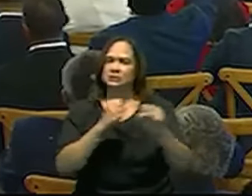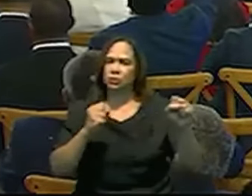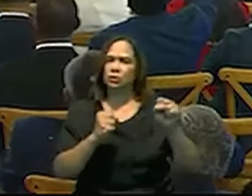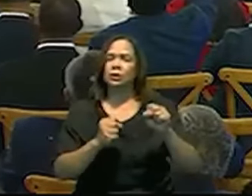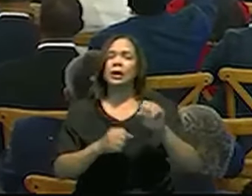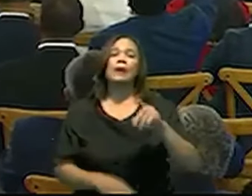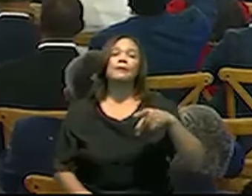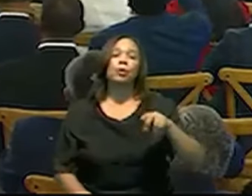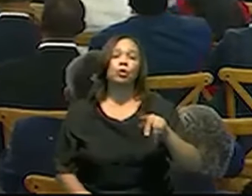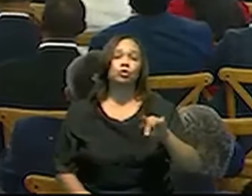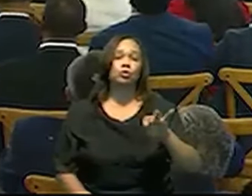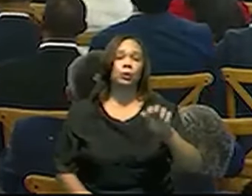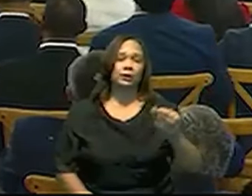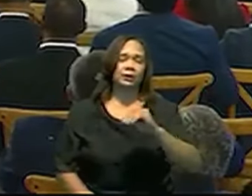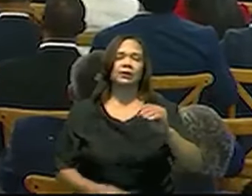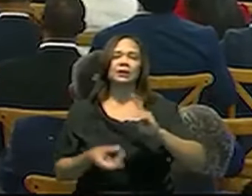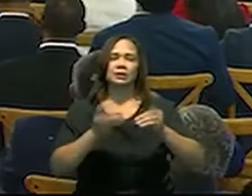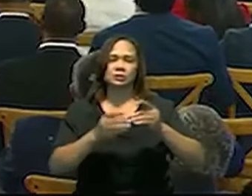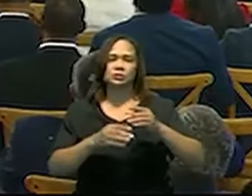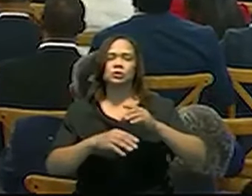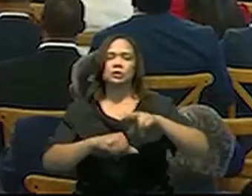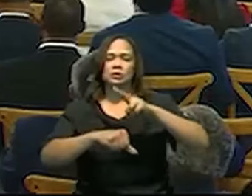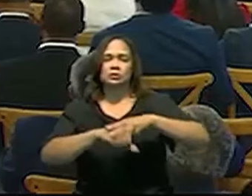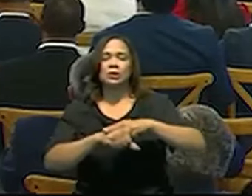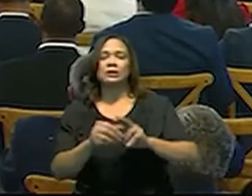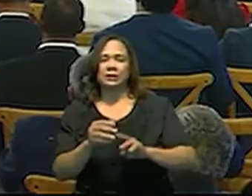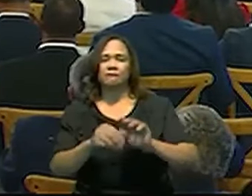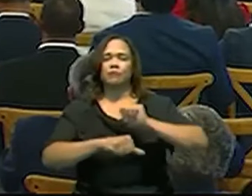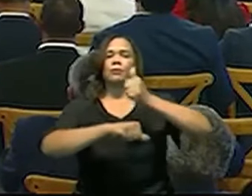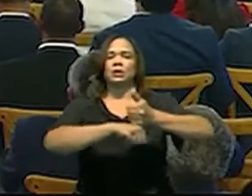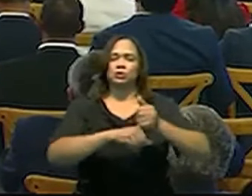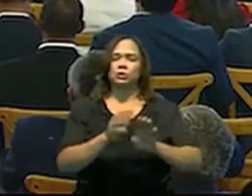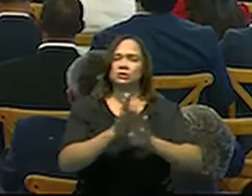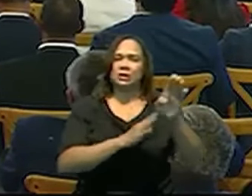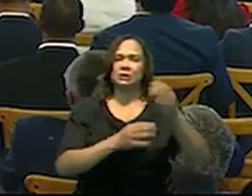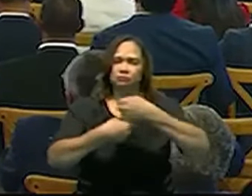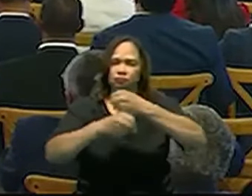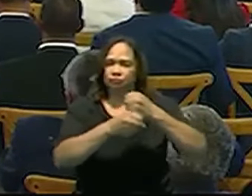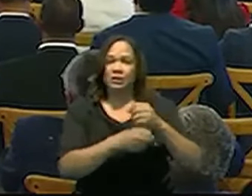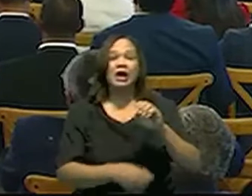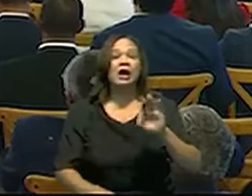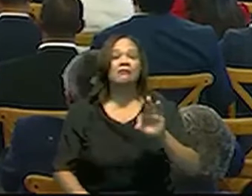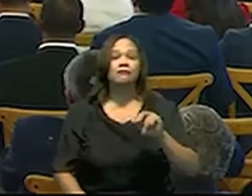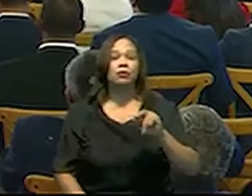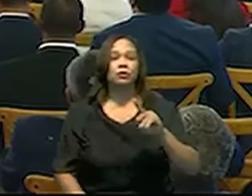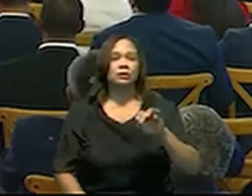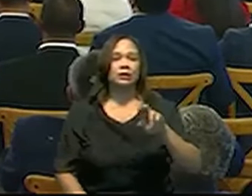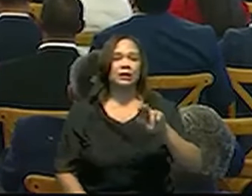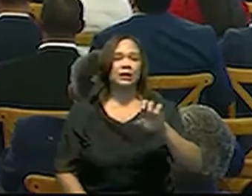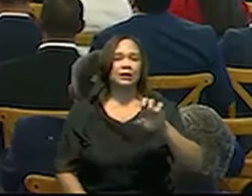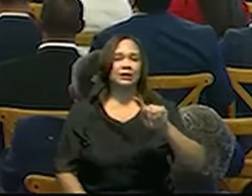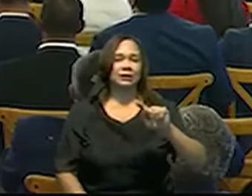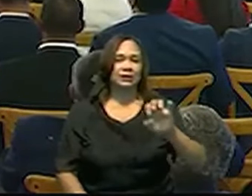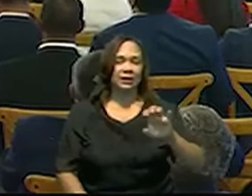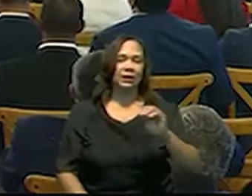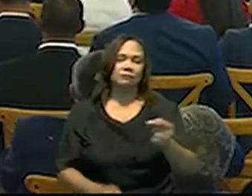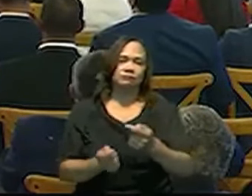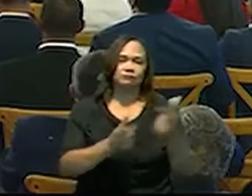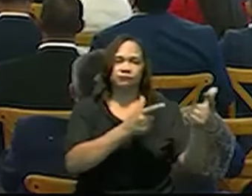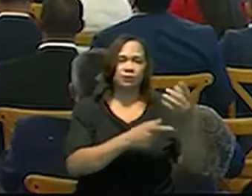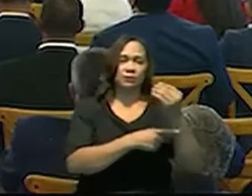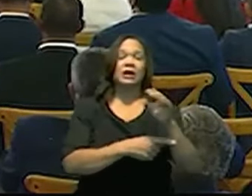Portuaria y la Dirección Nacional de Fomento y Desarrollo de la Artesanía, Fondearte, quedan eliminados. En el caso